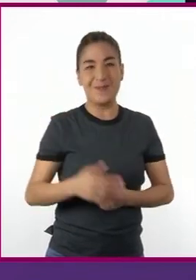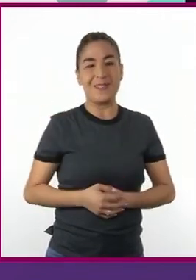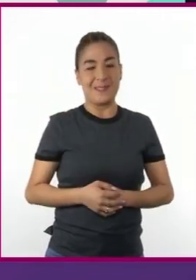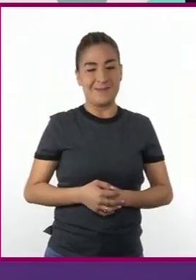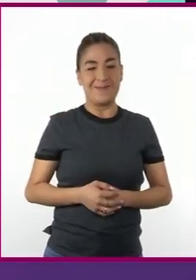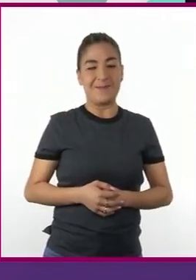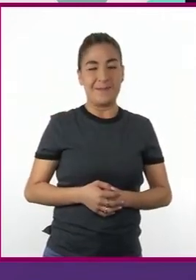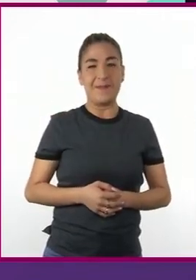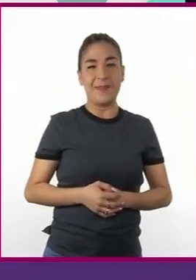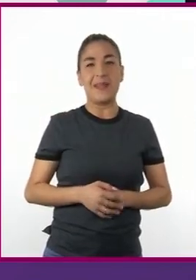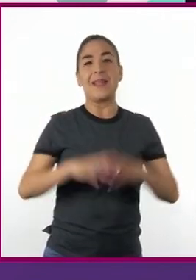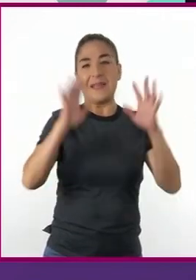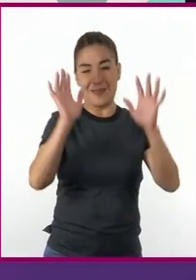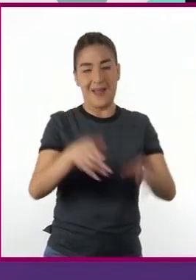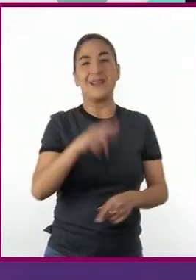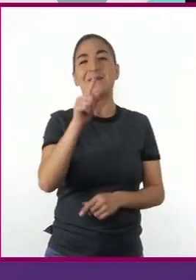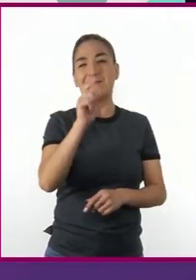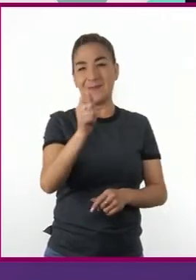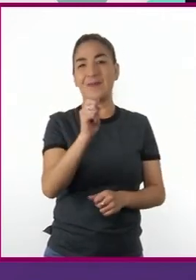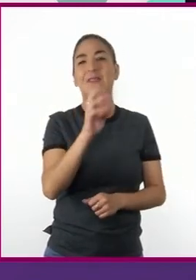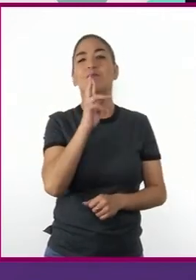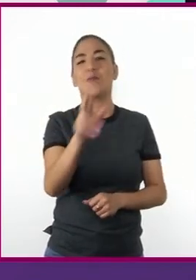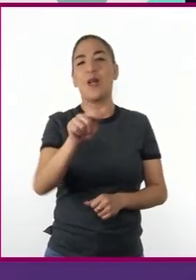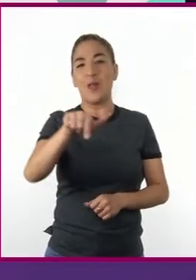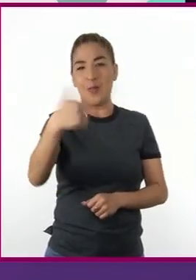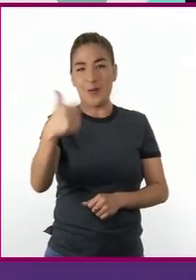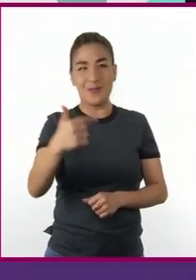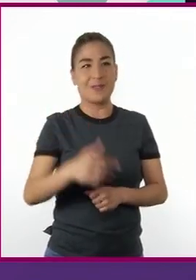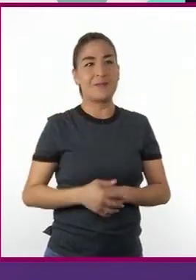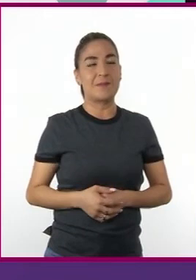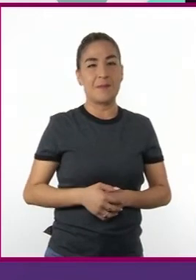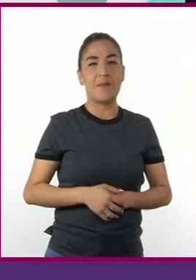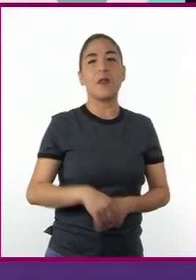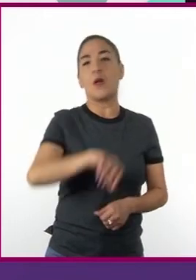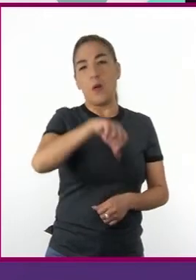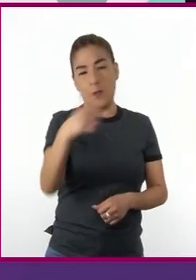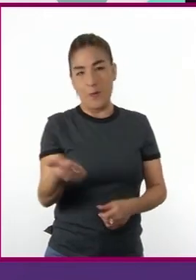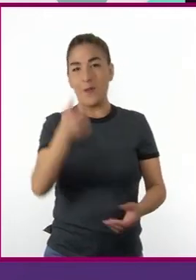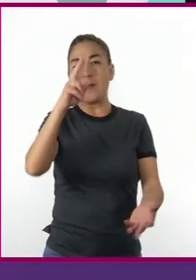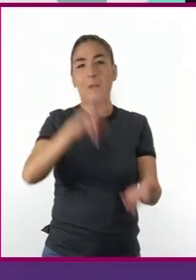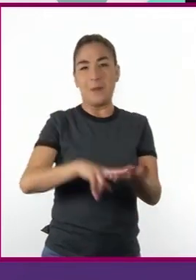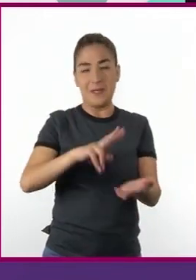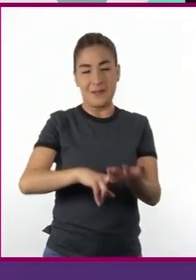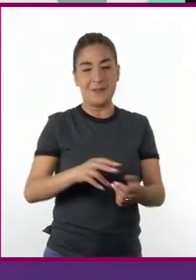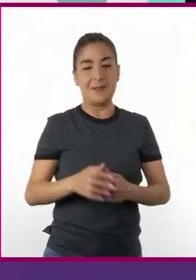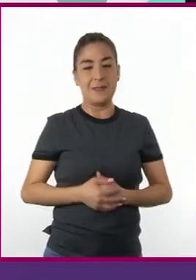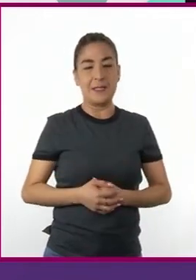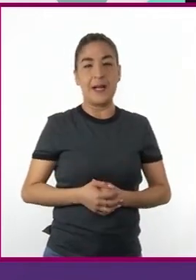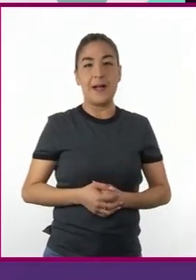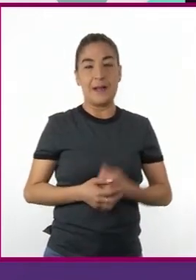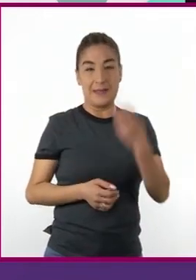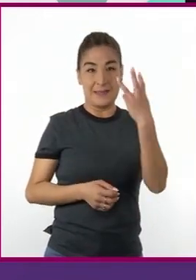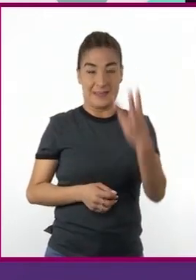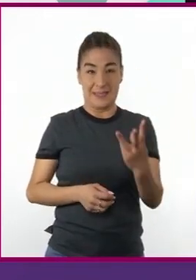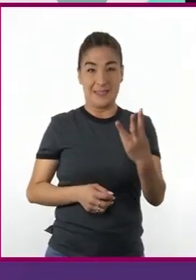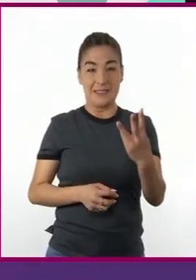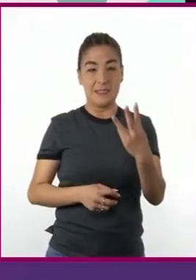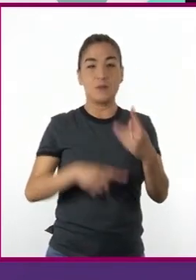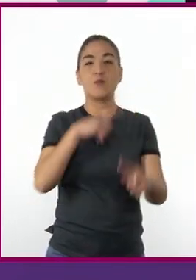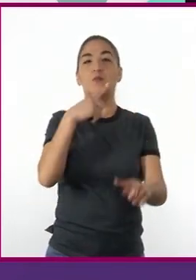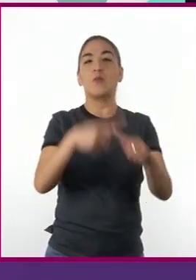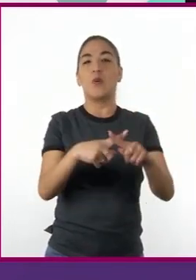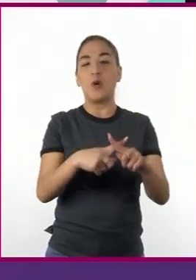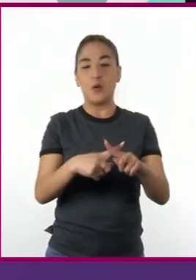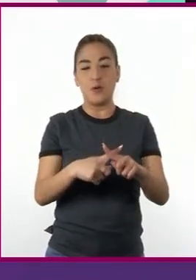sí, tenemos ya el 12. Vamos con los siguientes valores. A 3 lo multiplicamos por